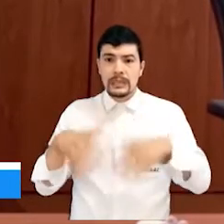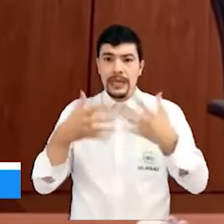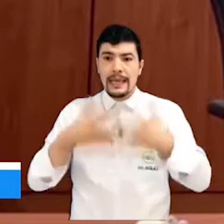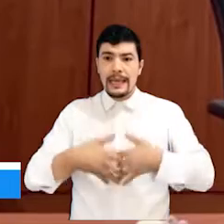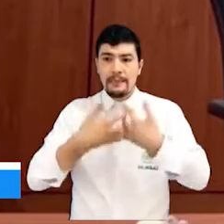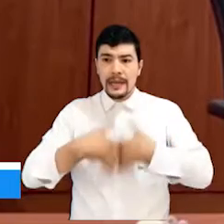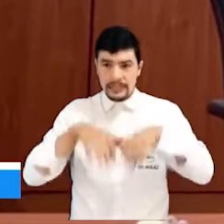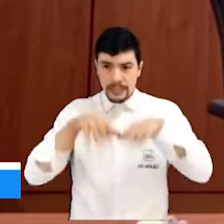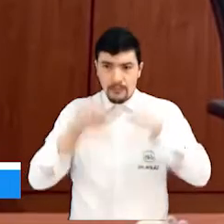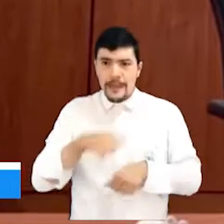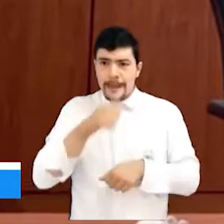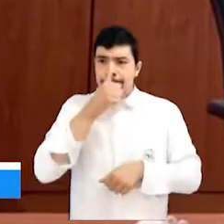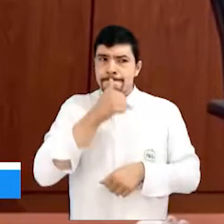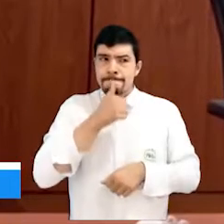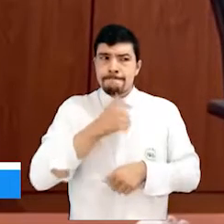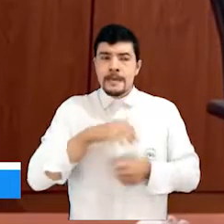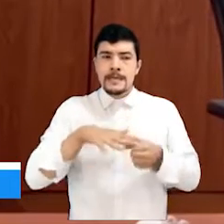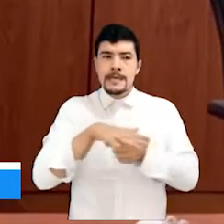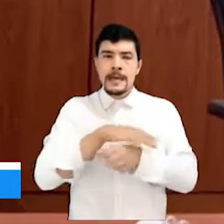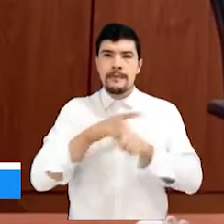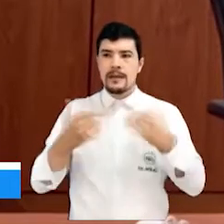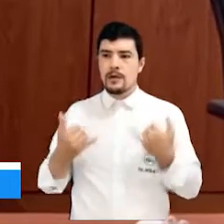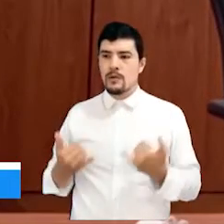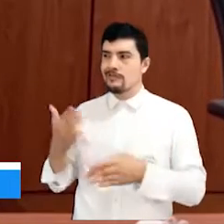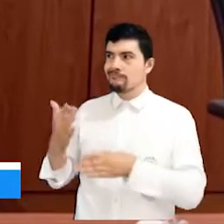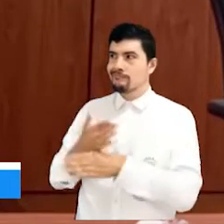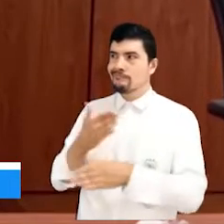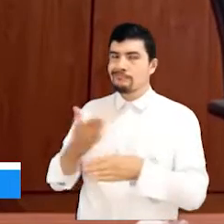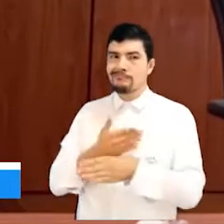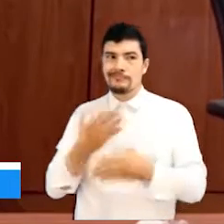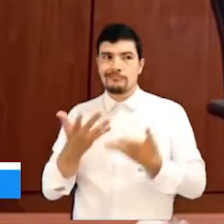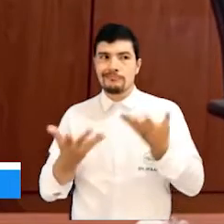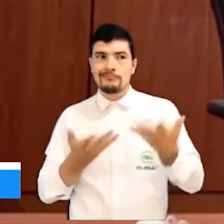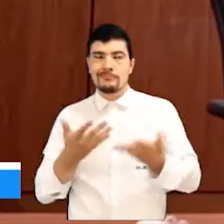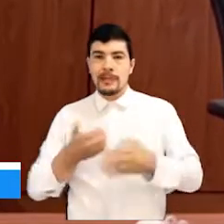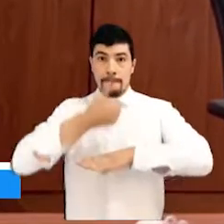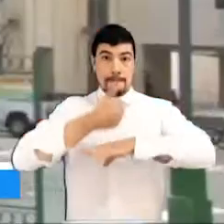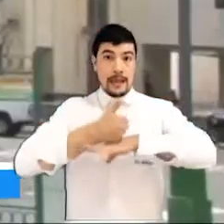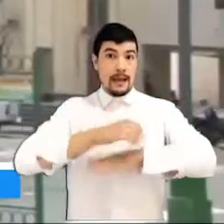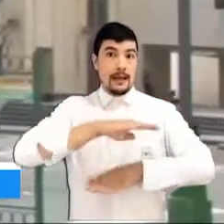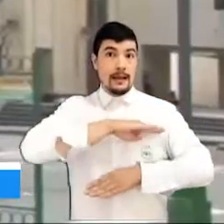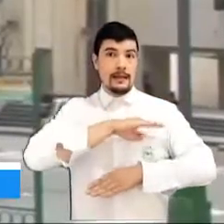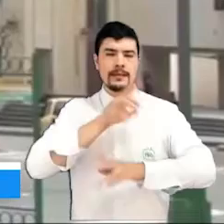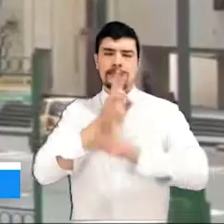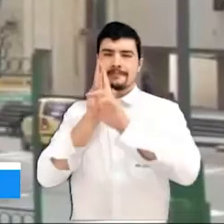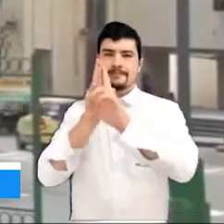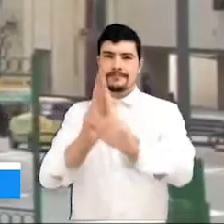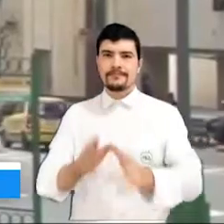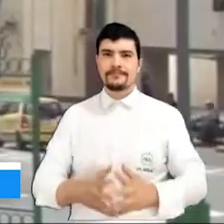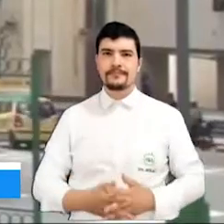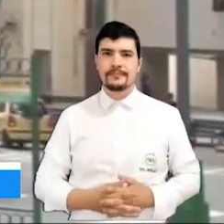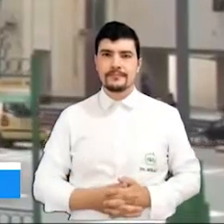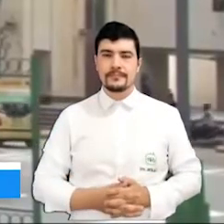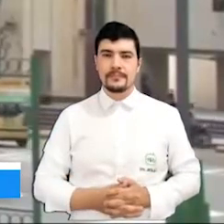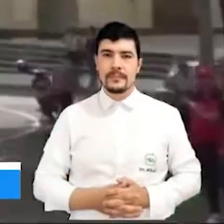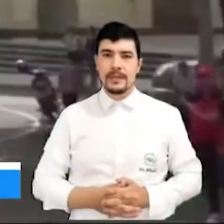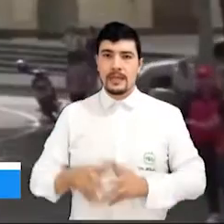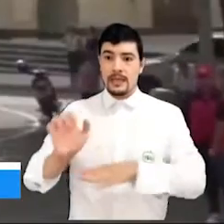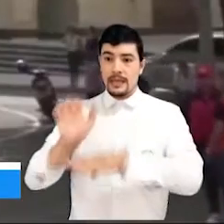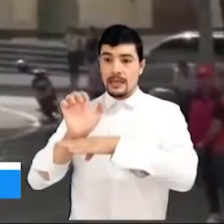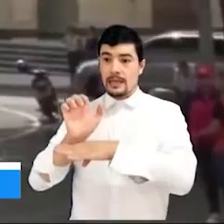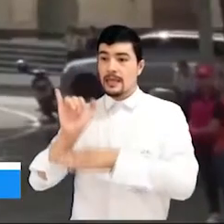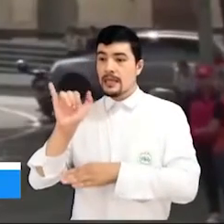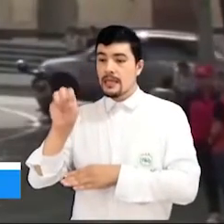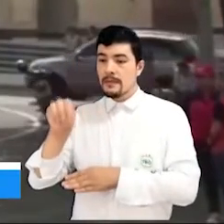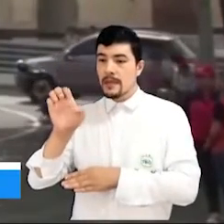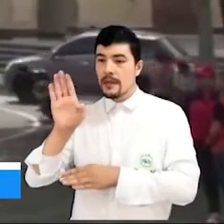de Comercio, los gremios, venimos desarrollando una agenda de manera también coordinada con Bancoldex.